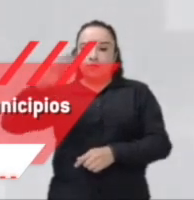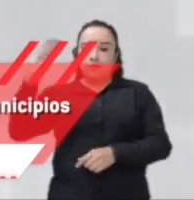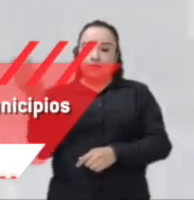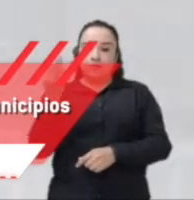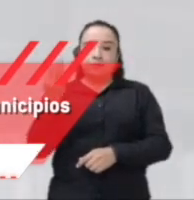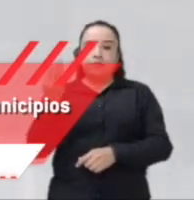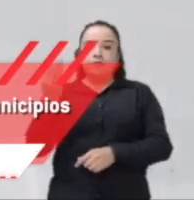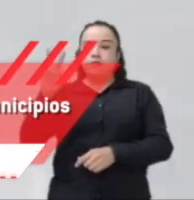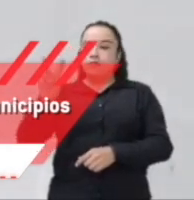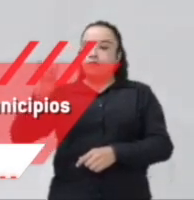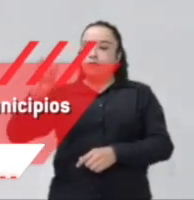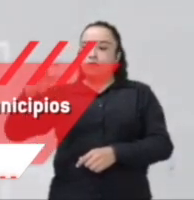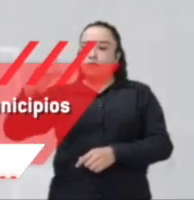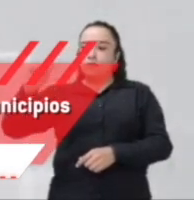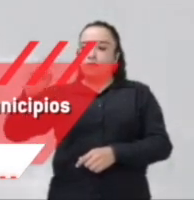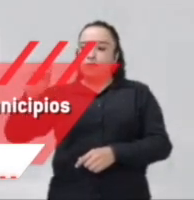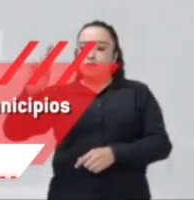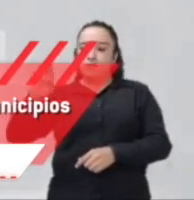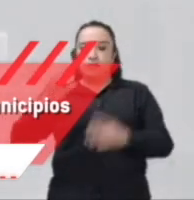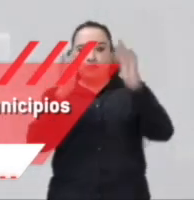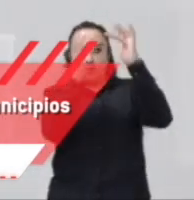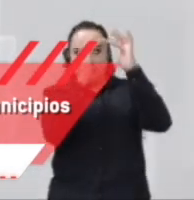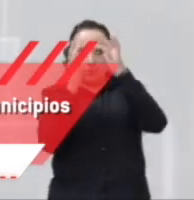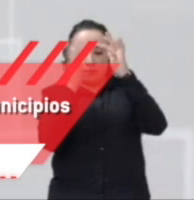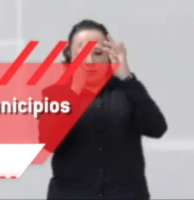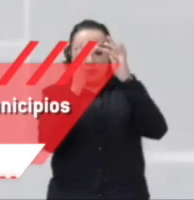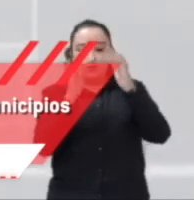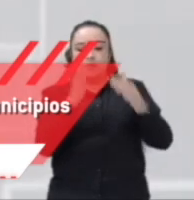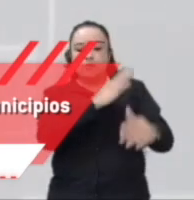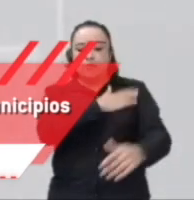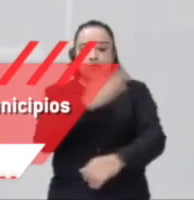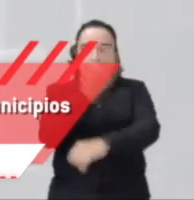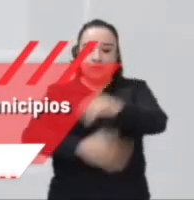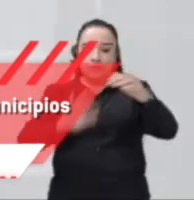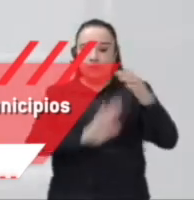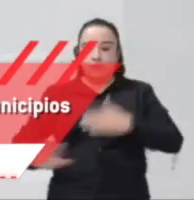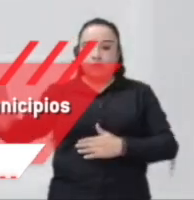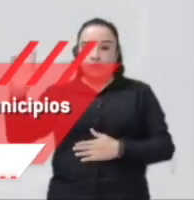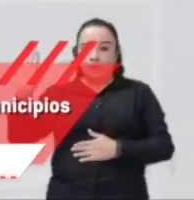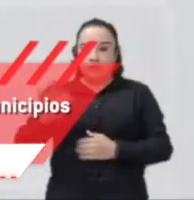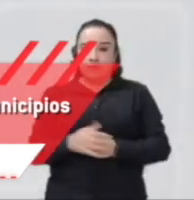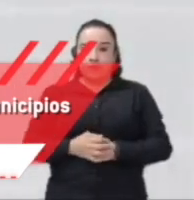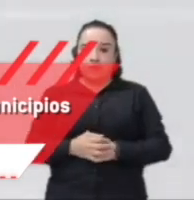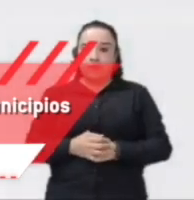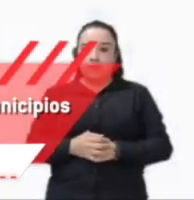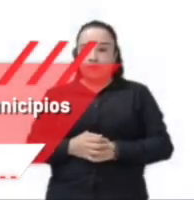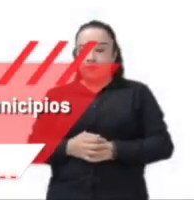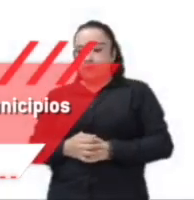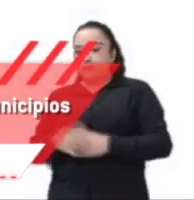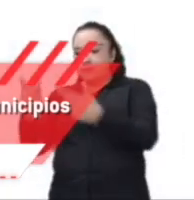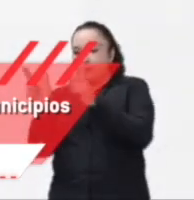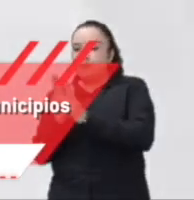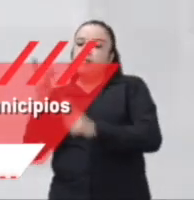acción afirmativa en la paridad de género es tener alcaldías donde no han gobernado mujeres al emitir el acuerdo se aleja de